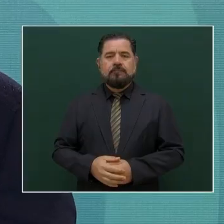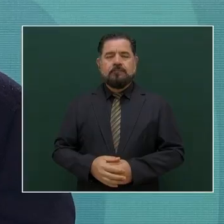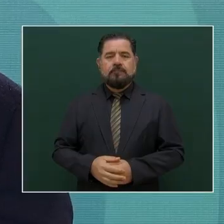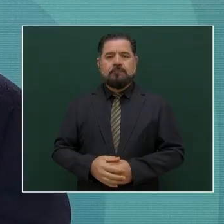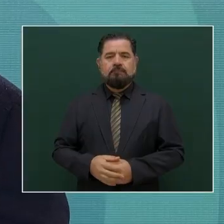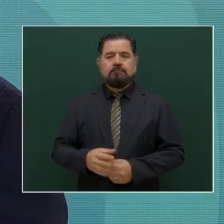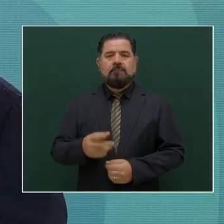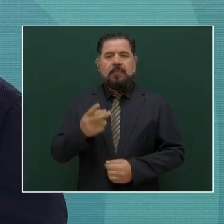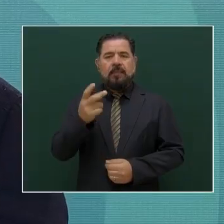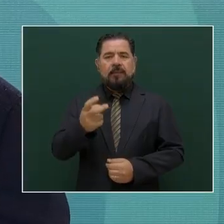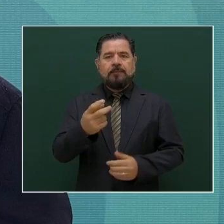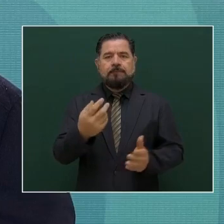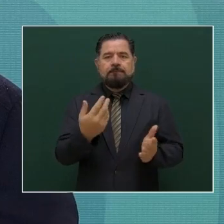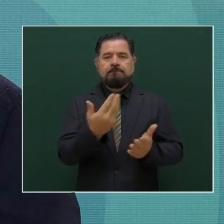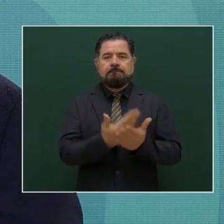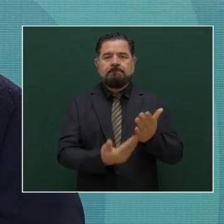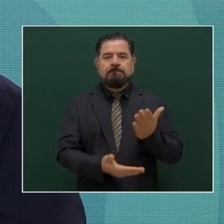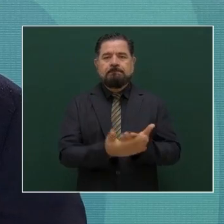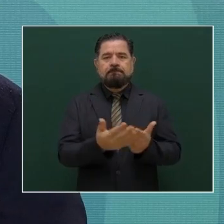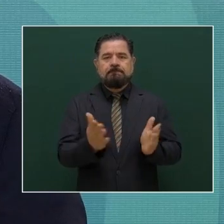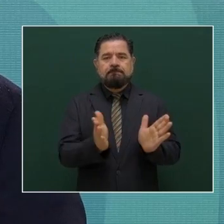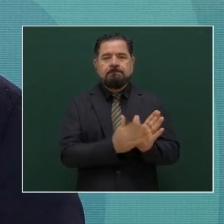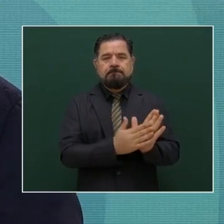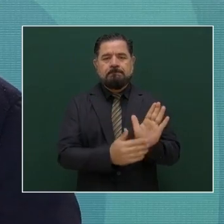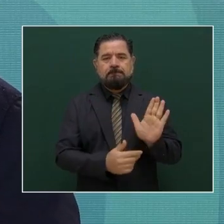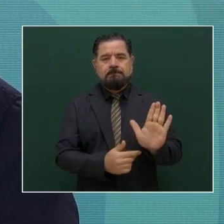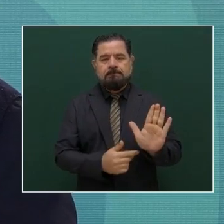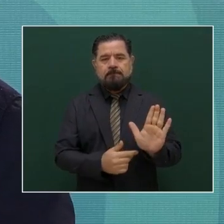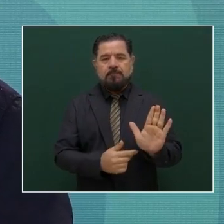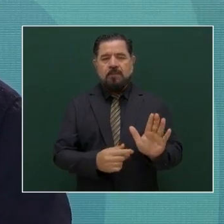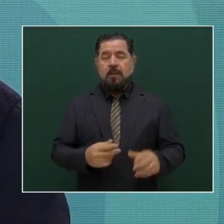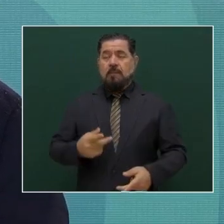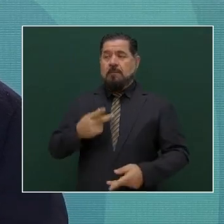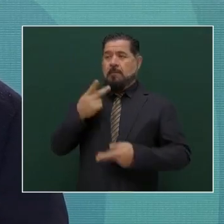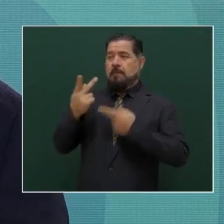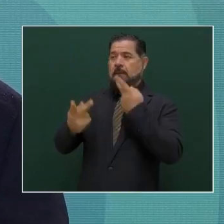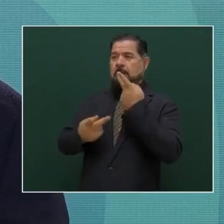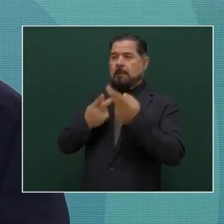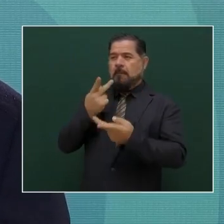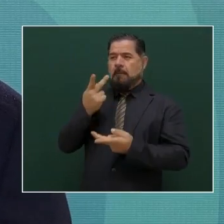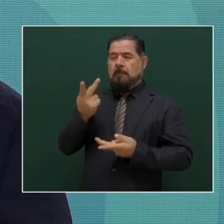Hechos, no palabras, y